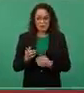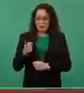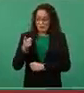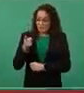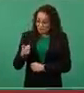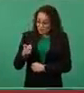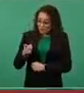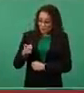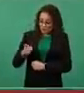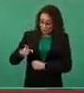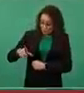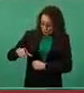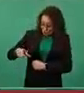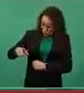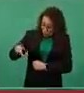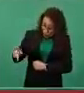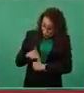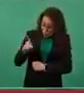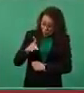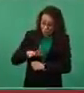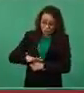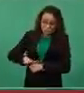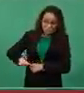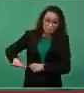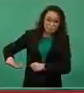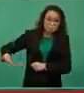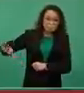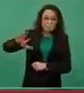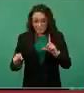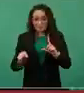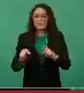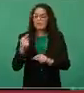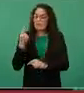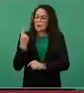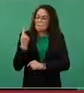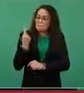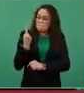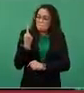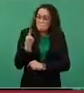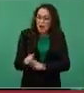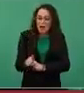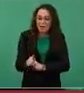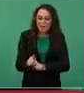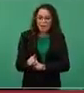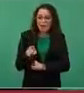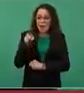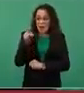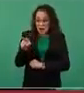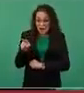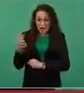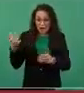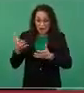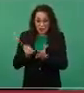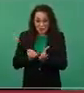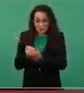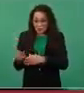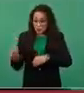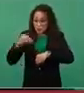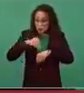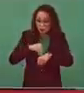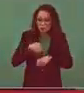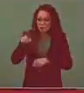en la democracia, el pueblo manda y así como el pueblo pone, el pueblo quita.